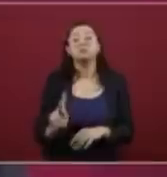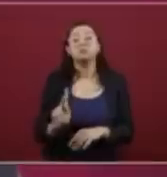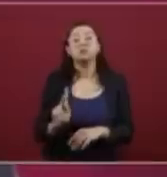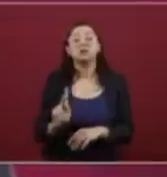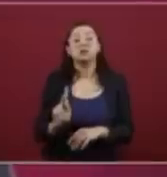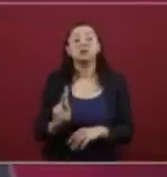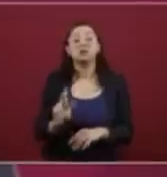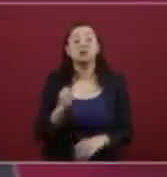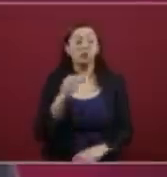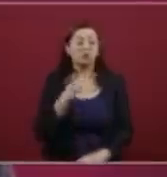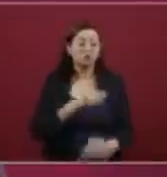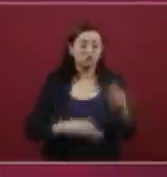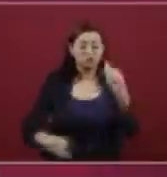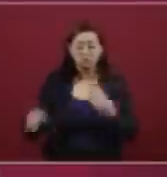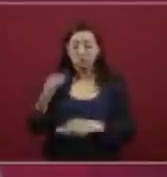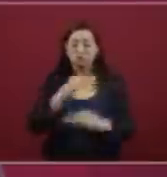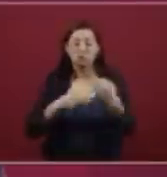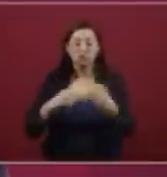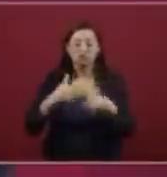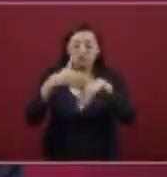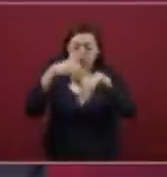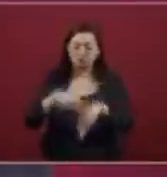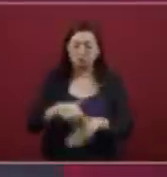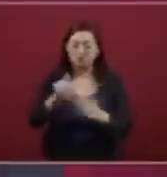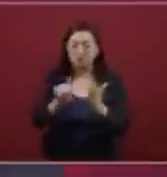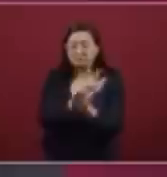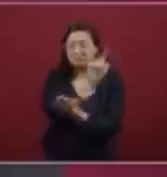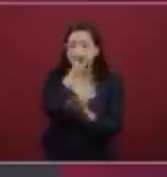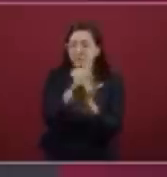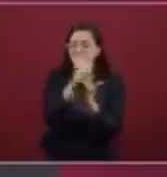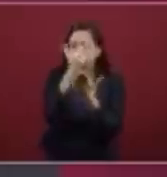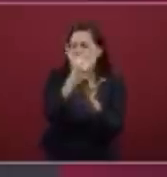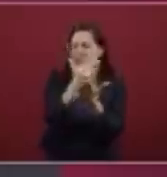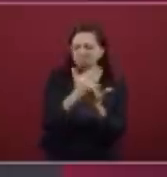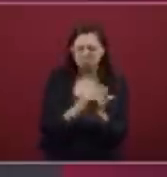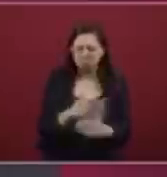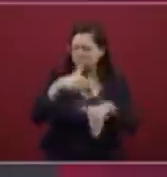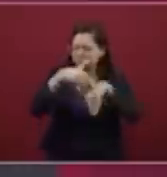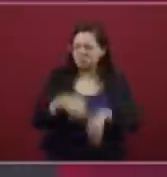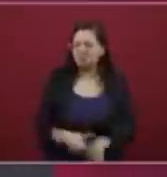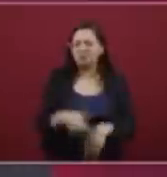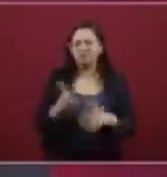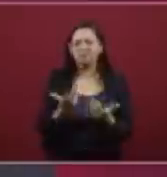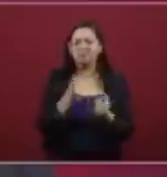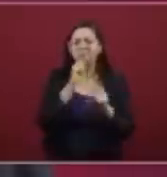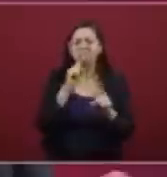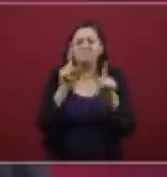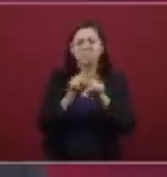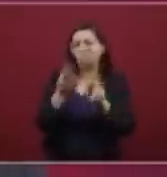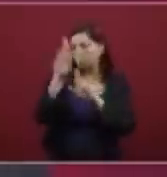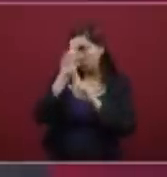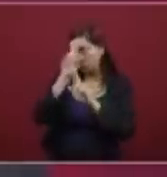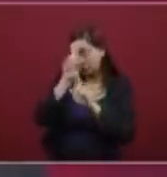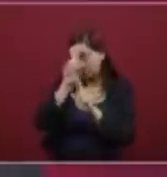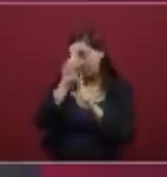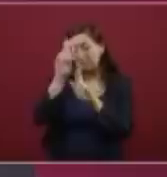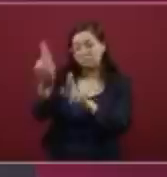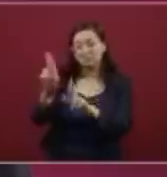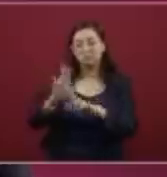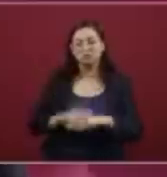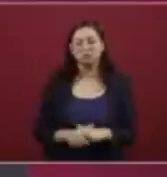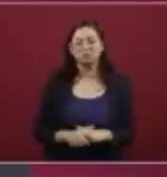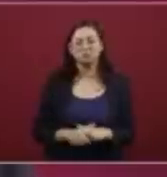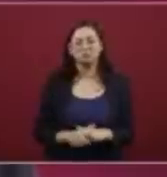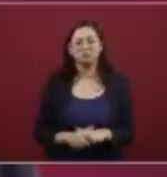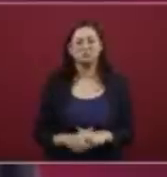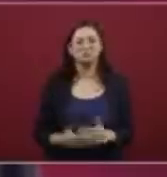es en el marco de la legalidad y con respeto. Y no tenemos por qué siempre